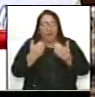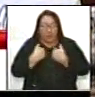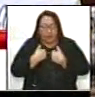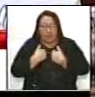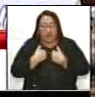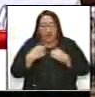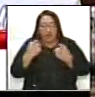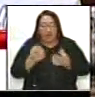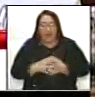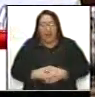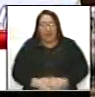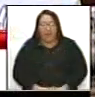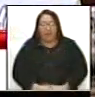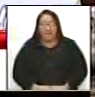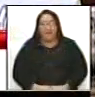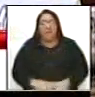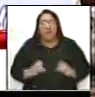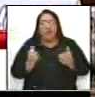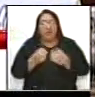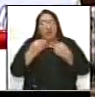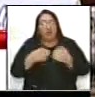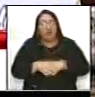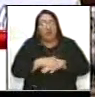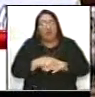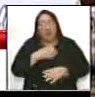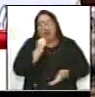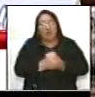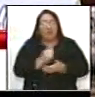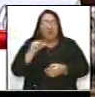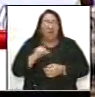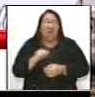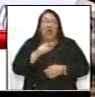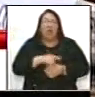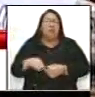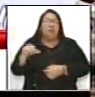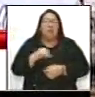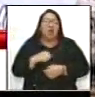al Congreso, y los Congresos, si no aprobamos esto, somos los malos de la